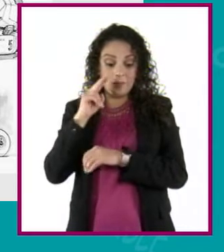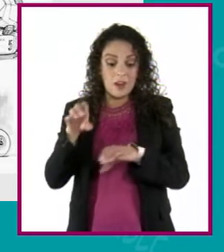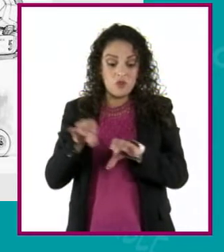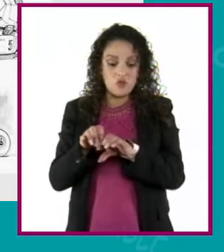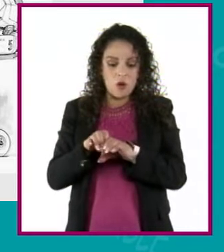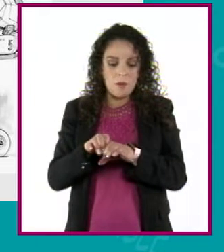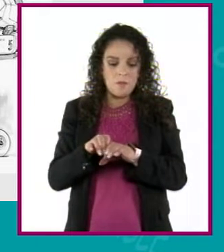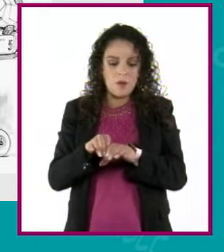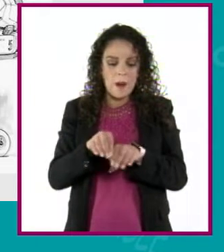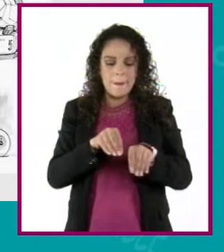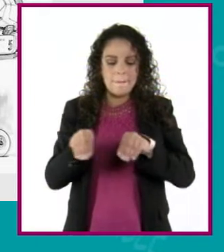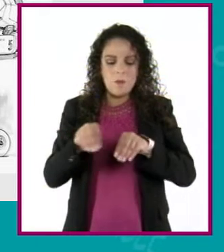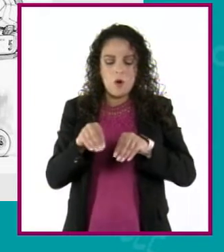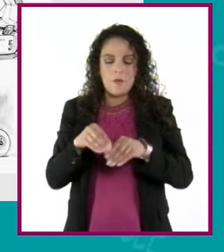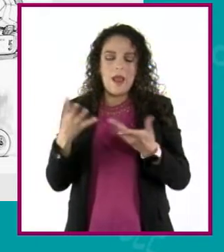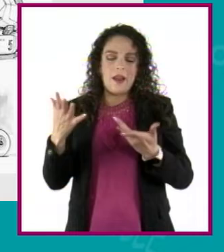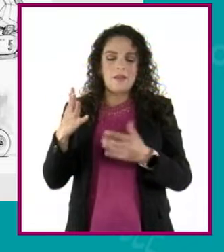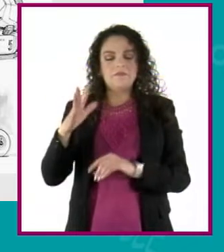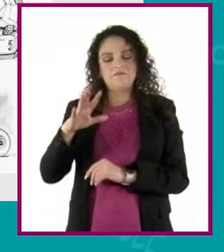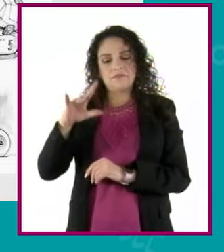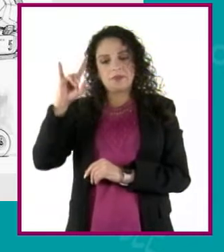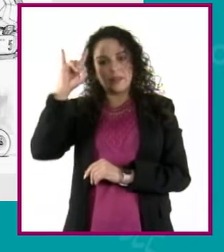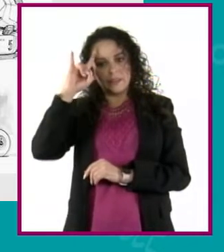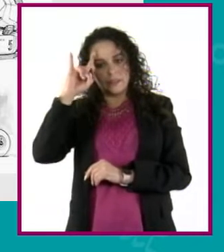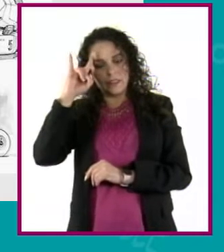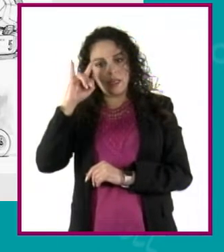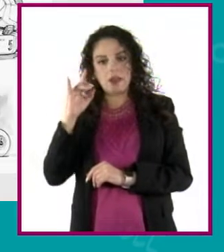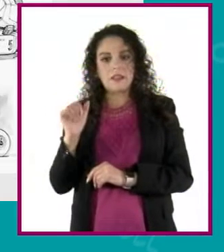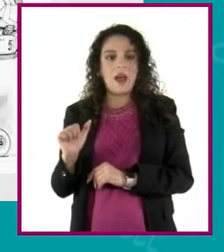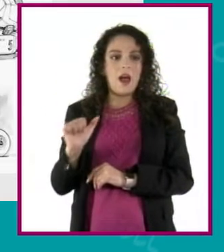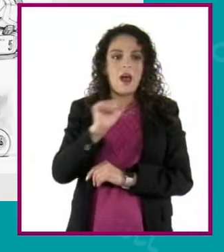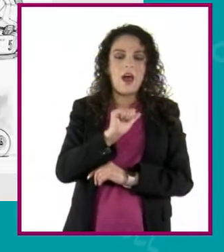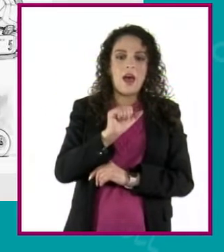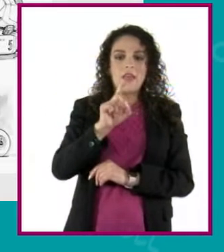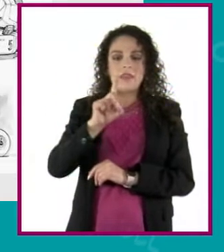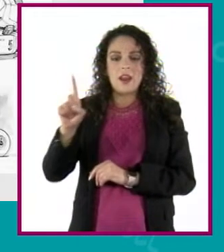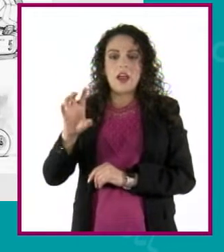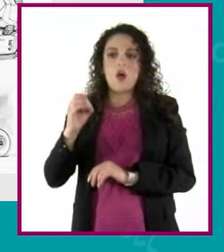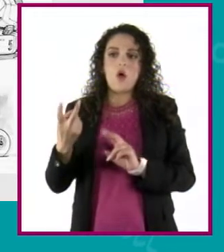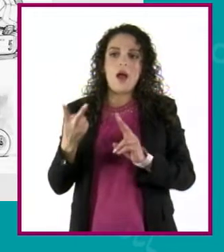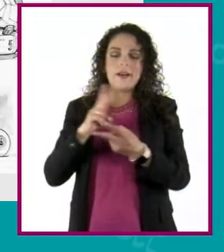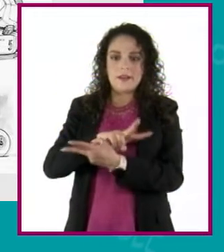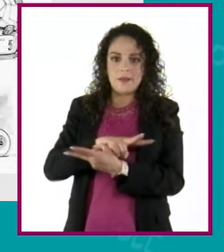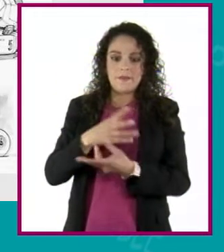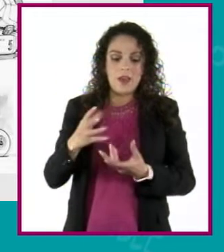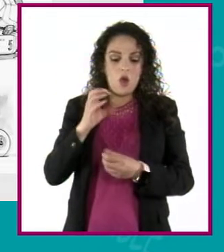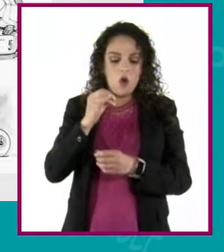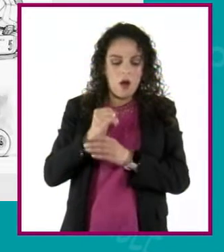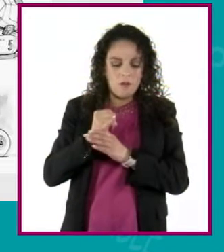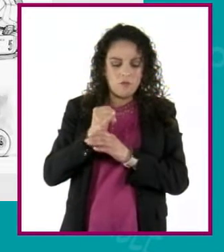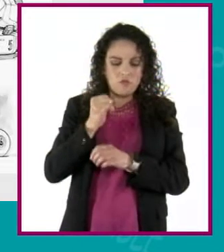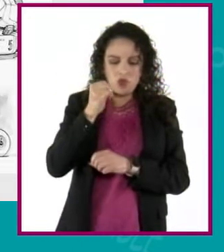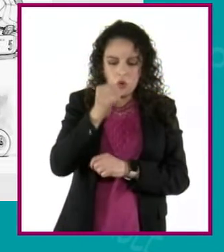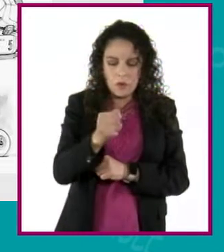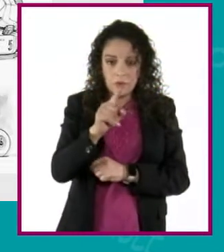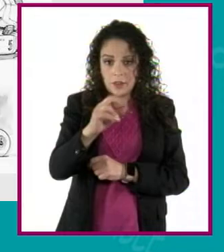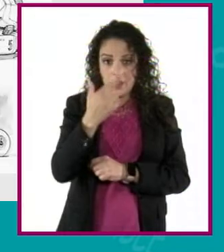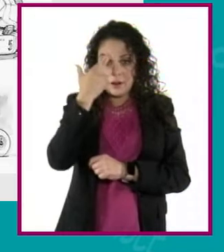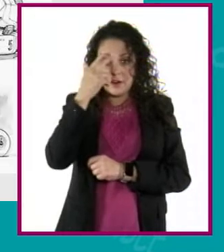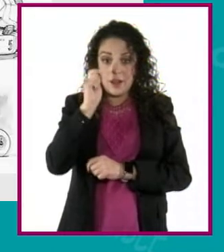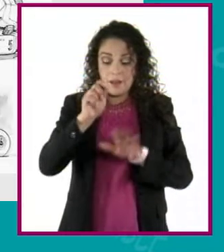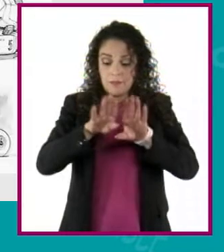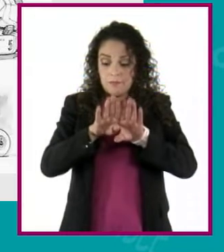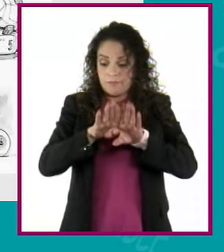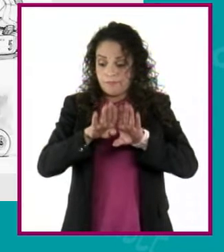líneas hacia la derecha, de izquierda a derecha, hacia el fondo de la pantalla. Recordemos que estamos en un plano,